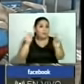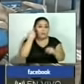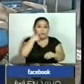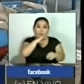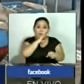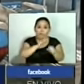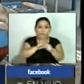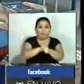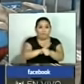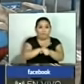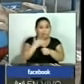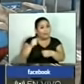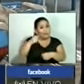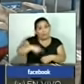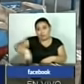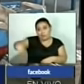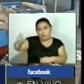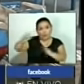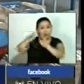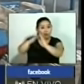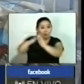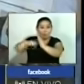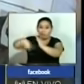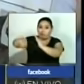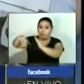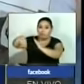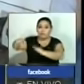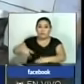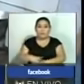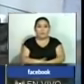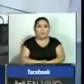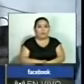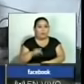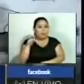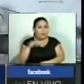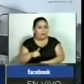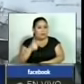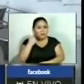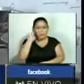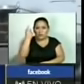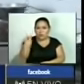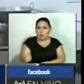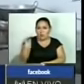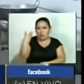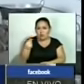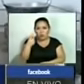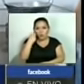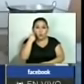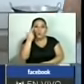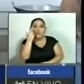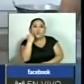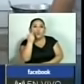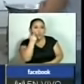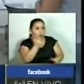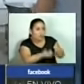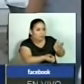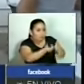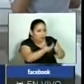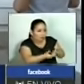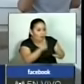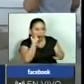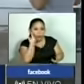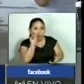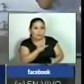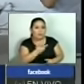coronavirus tuvieron que ser regresados a casa. Aquí comúnmente siempre todos los días está cociendo dulces, está haciendo dulces